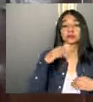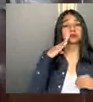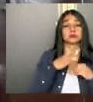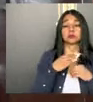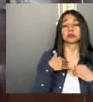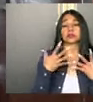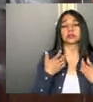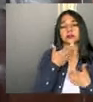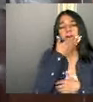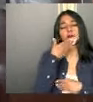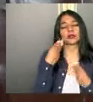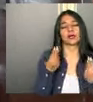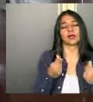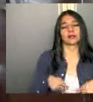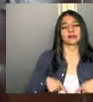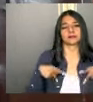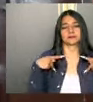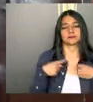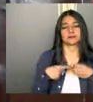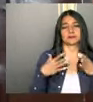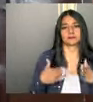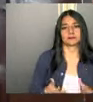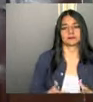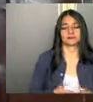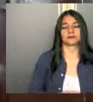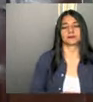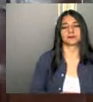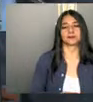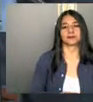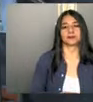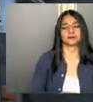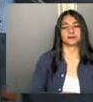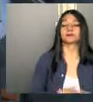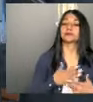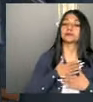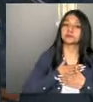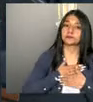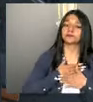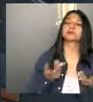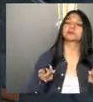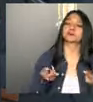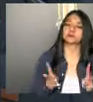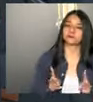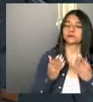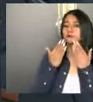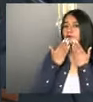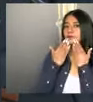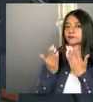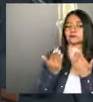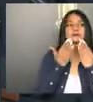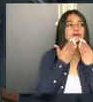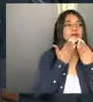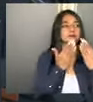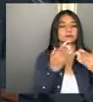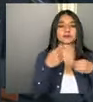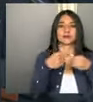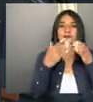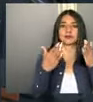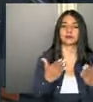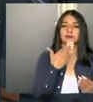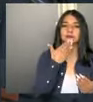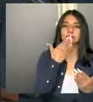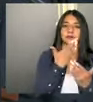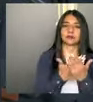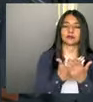para mejorar la calidad de vida de nuestros habitantes. De mi parte, nuevamente con el agradecimiento a la ciudadanía, decirles que dejaré